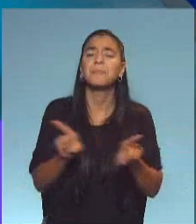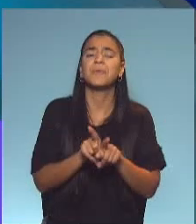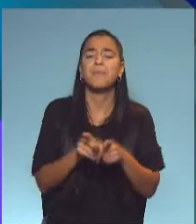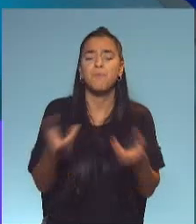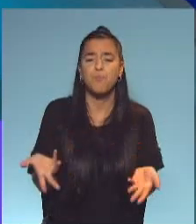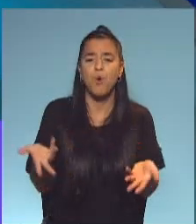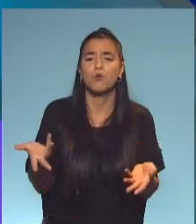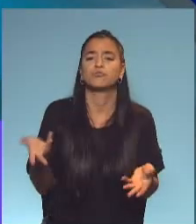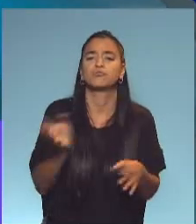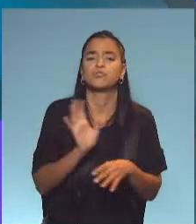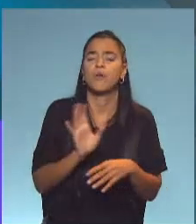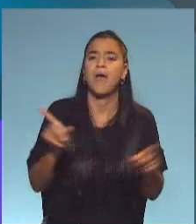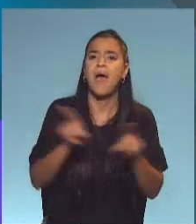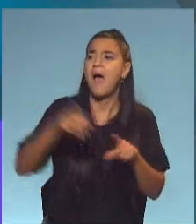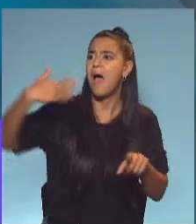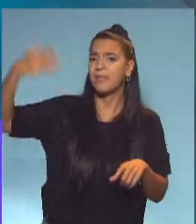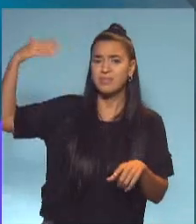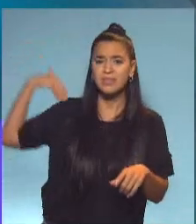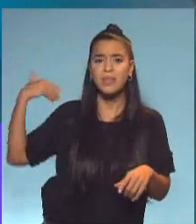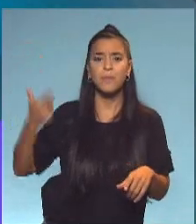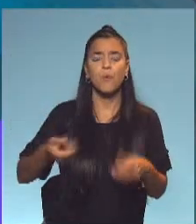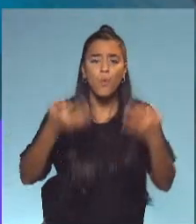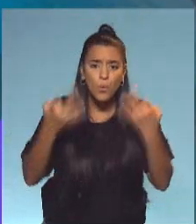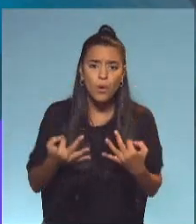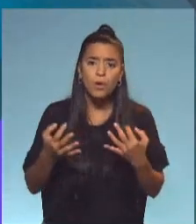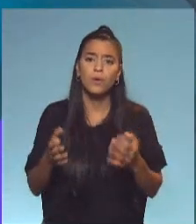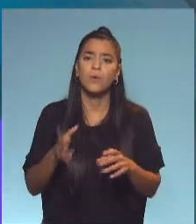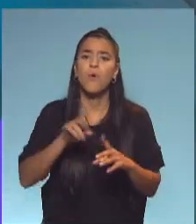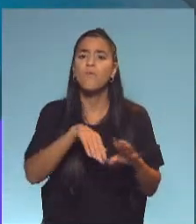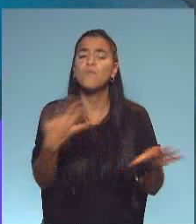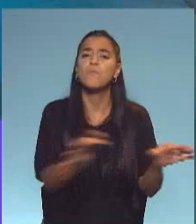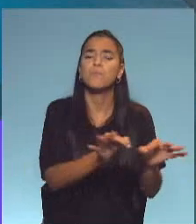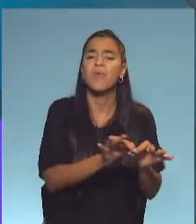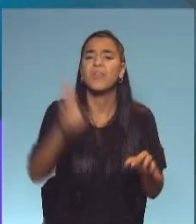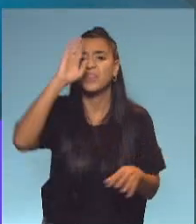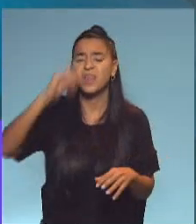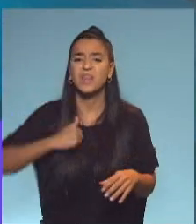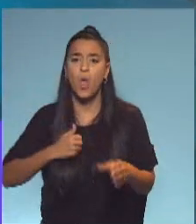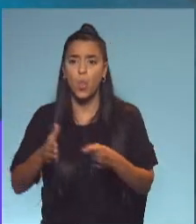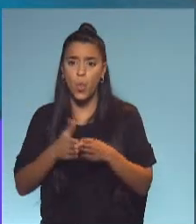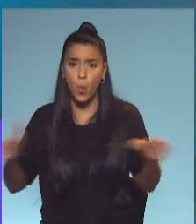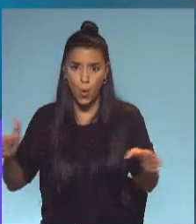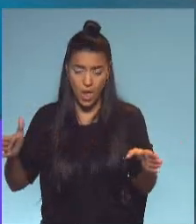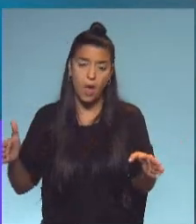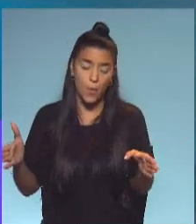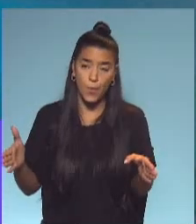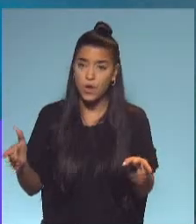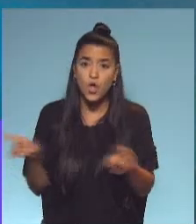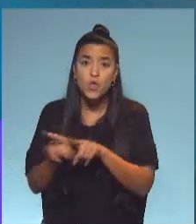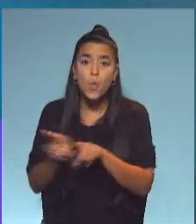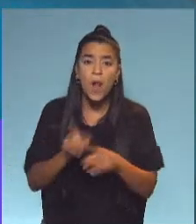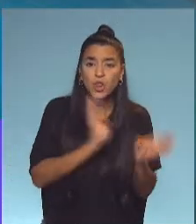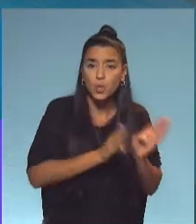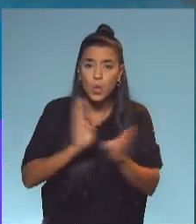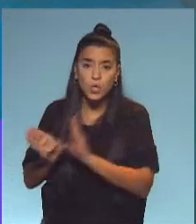delitos de lesa humanidad que padecieron quienes estaban justamente fuera de Malvinas durante la dictadura militar. Bueno, acaso sea una consecuencia lógica, porque claro, no sabían